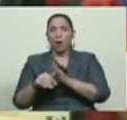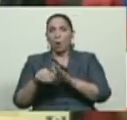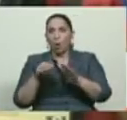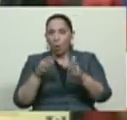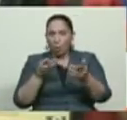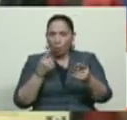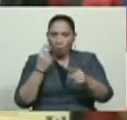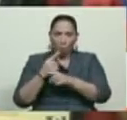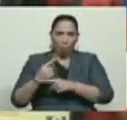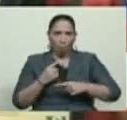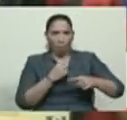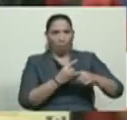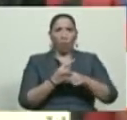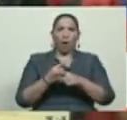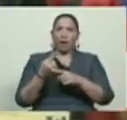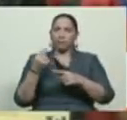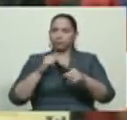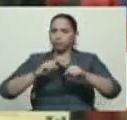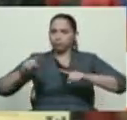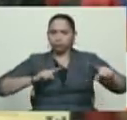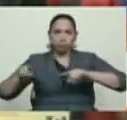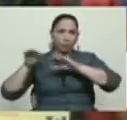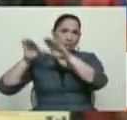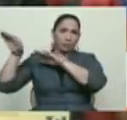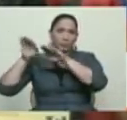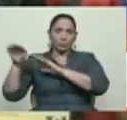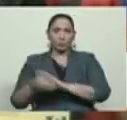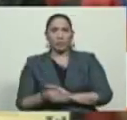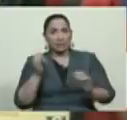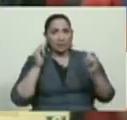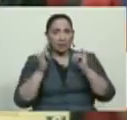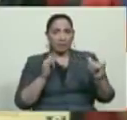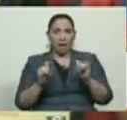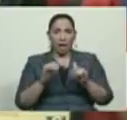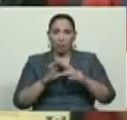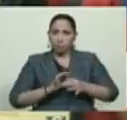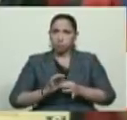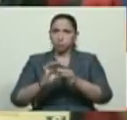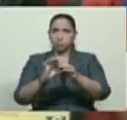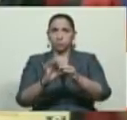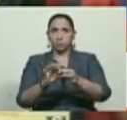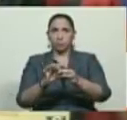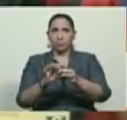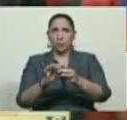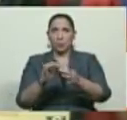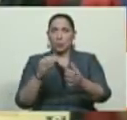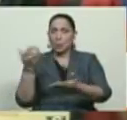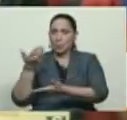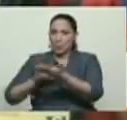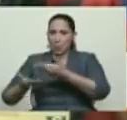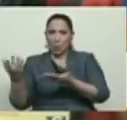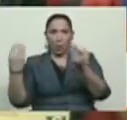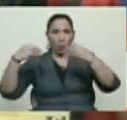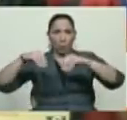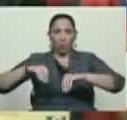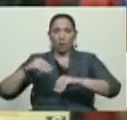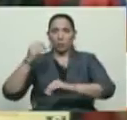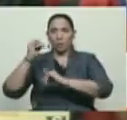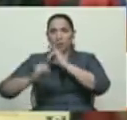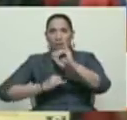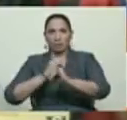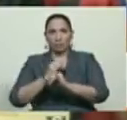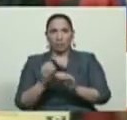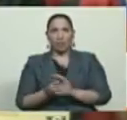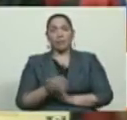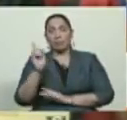las relaciones exteriores del Estado y celebrar y ratificar los tratados, convenios o acuerdos internacionales,